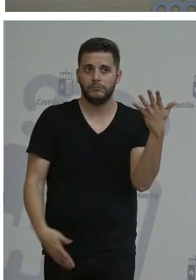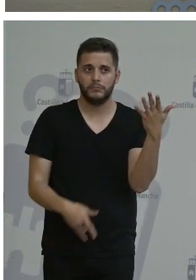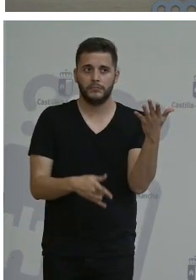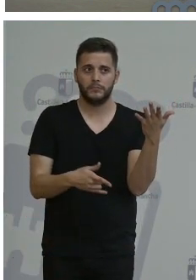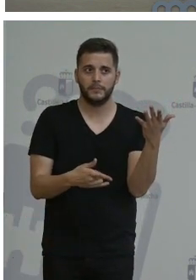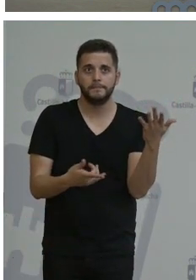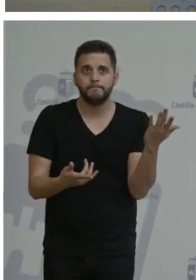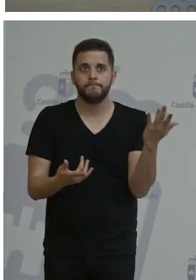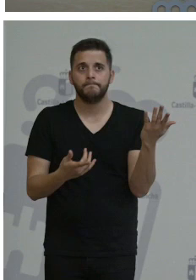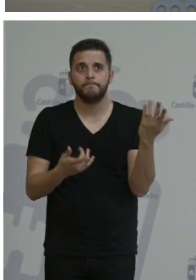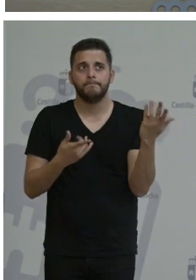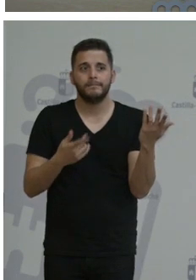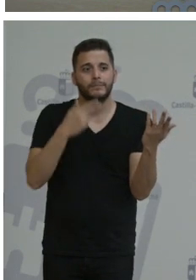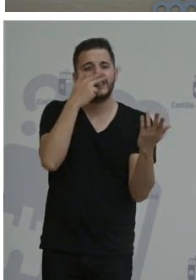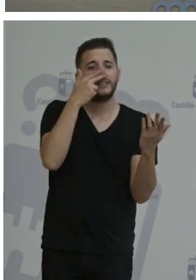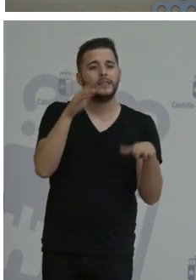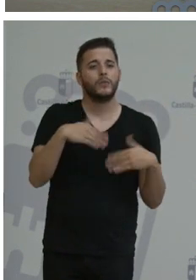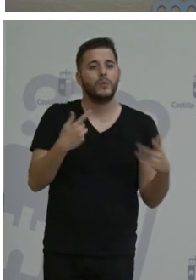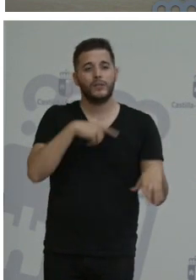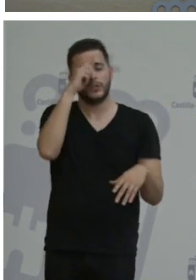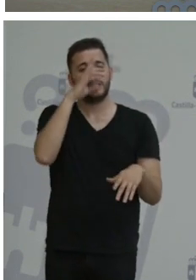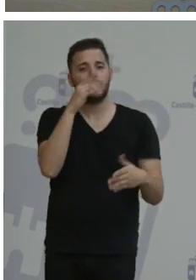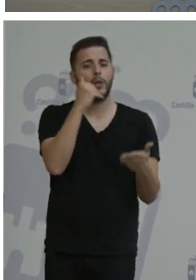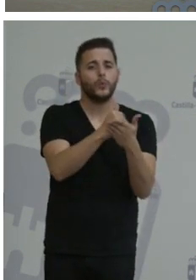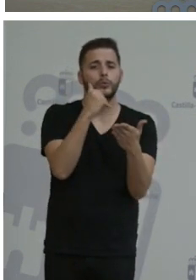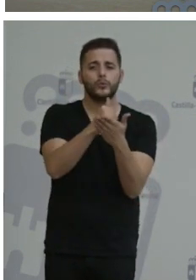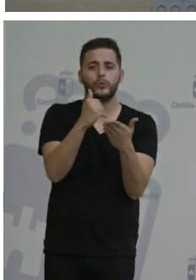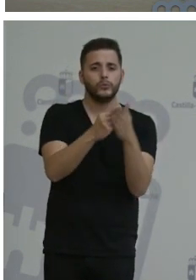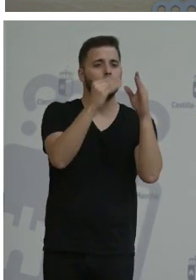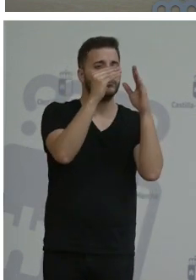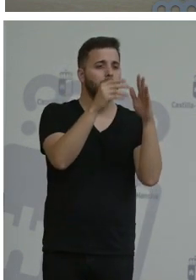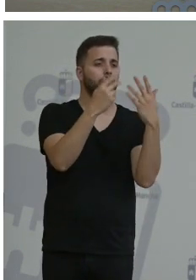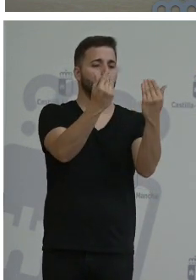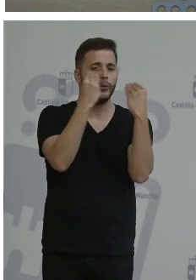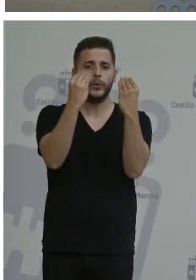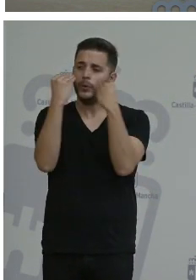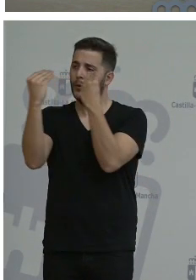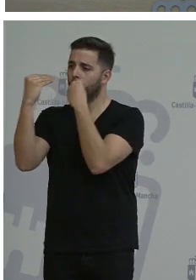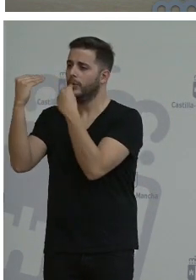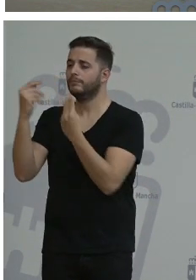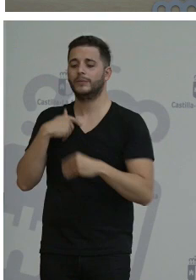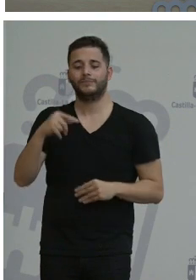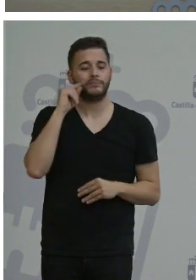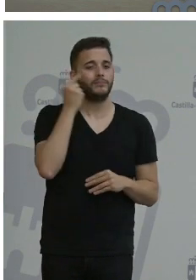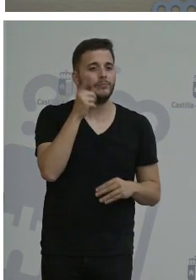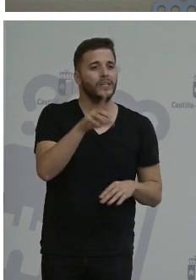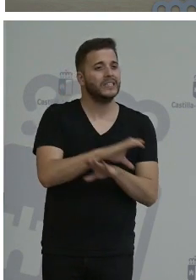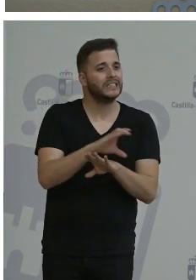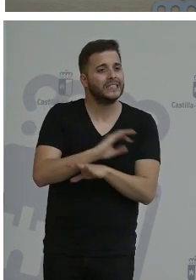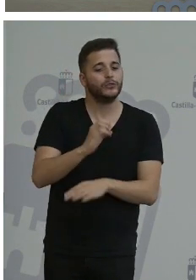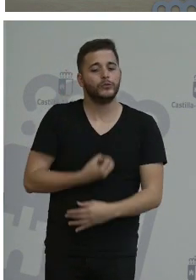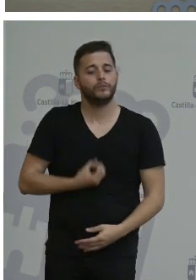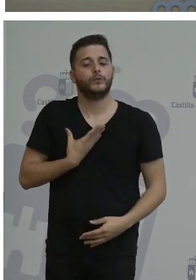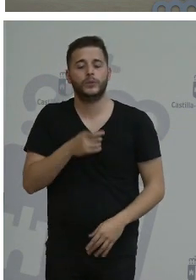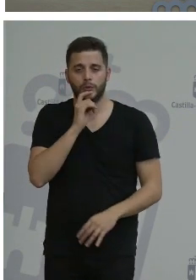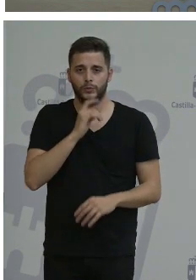yo como qué es lo que le interesa, ¿no? Porque ha hecho muchos cursos muy variados, muy diferentes y no veo yo como esa carrera o esa vocación.